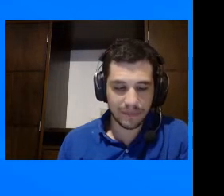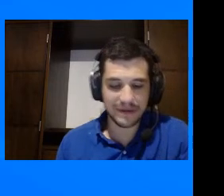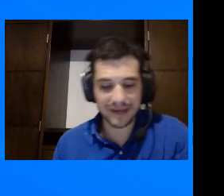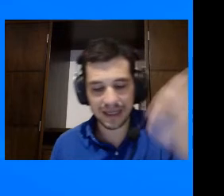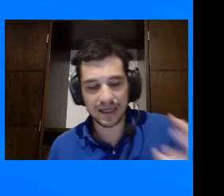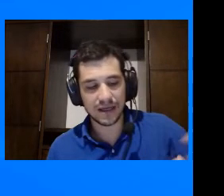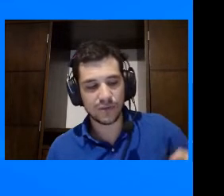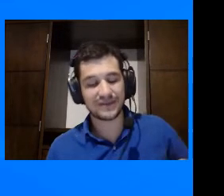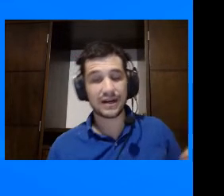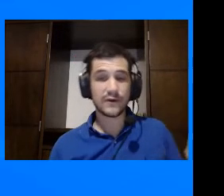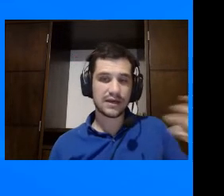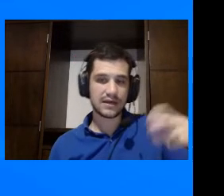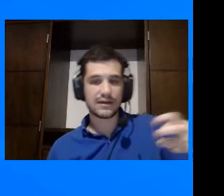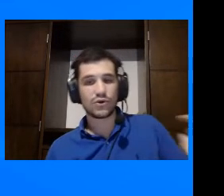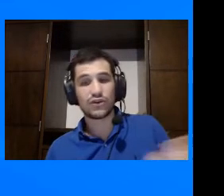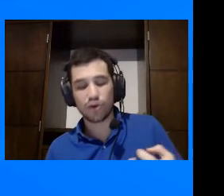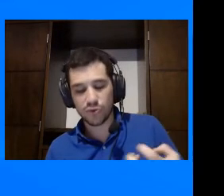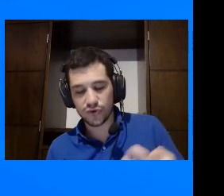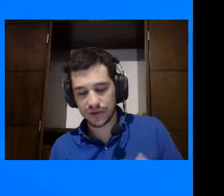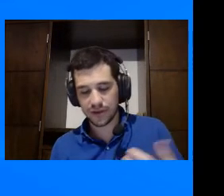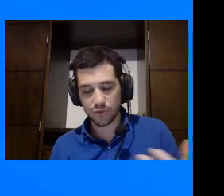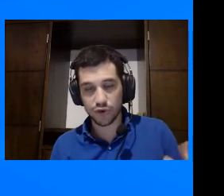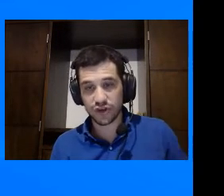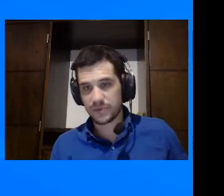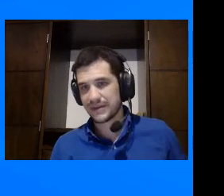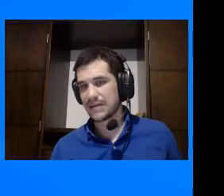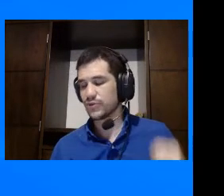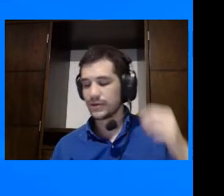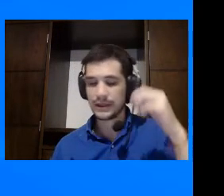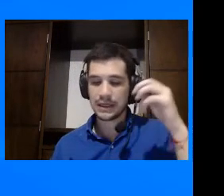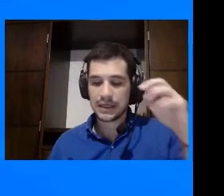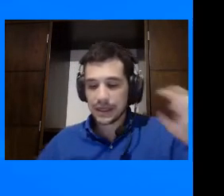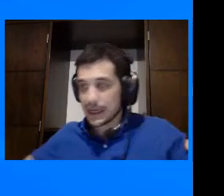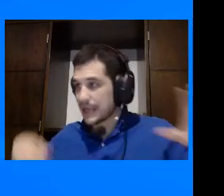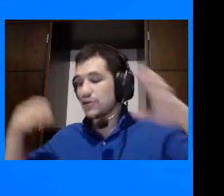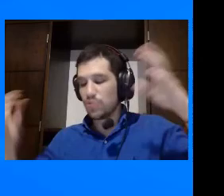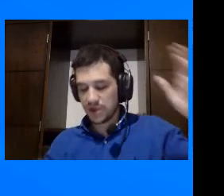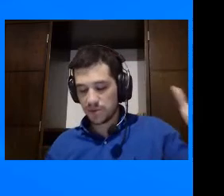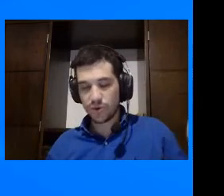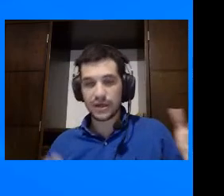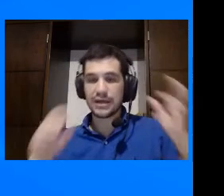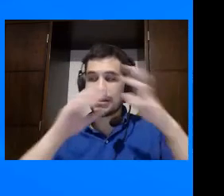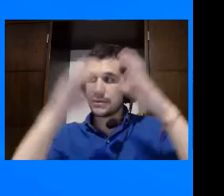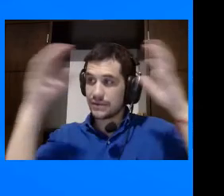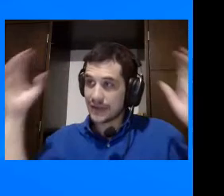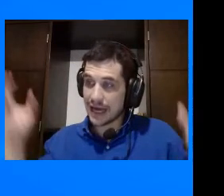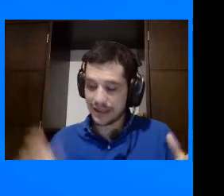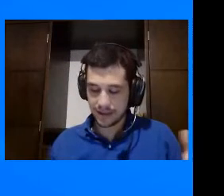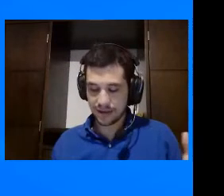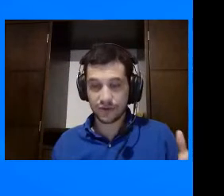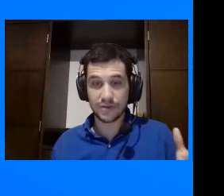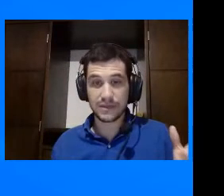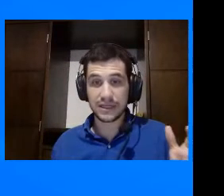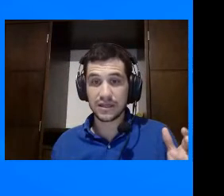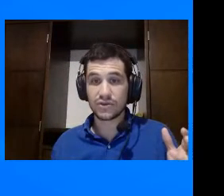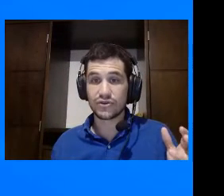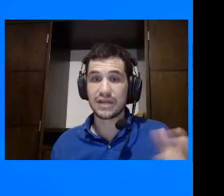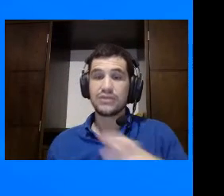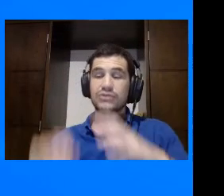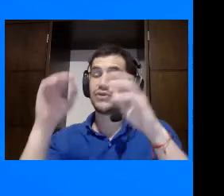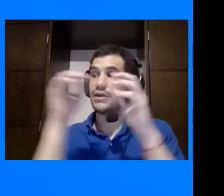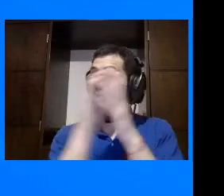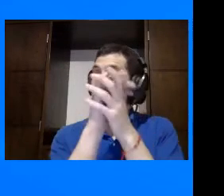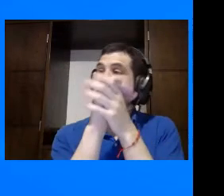sonidos, ¿qué pensaría de nuestra vida y de lo que somos y de cómo nos expresamos? Que es lo mismo de si alguien dentro de